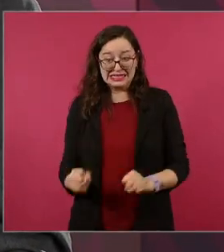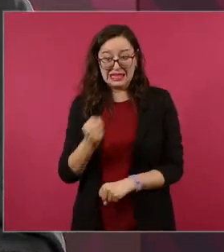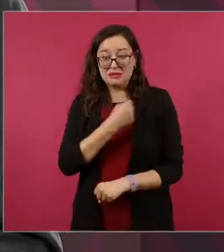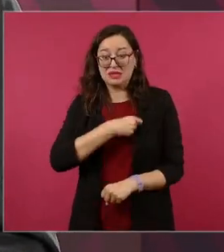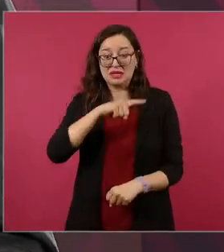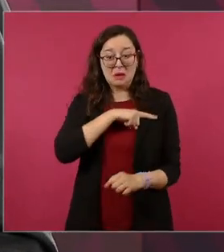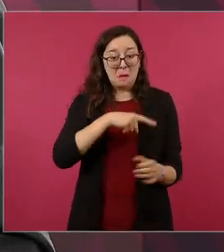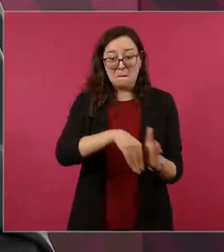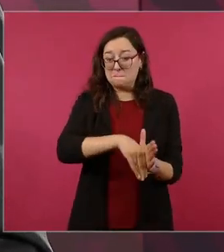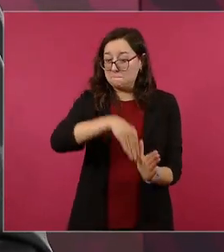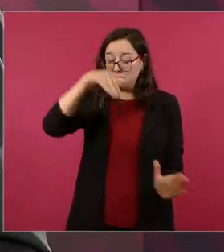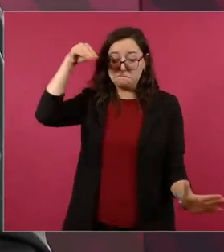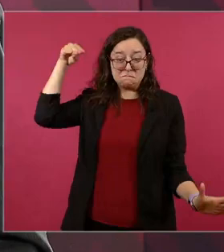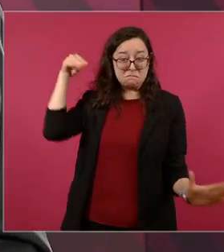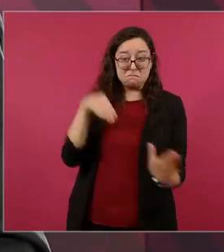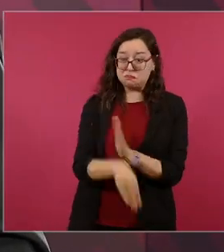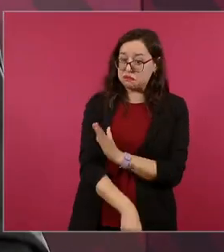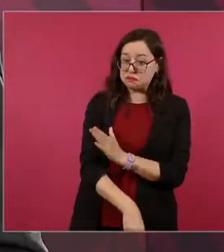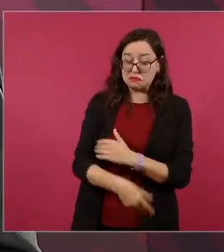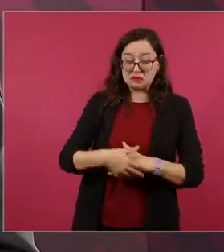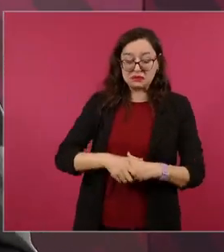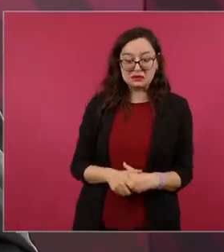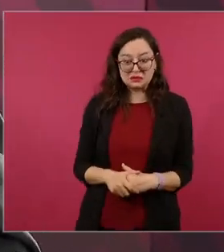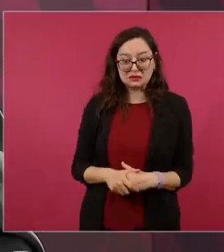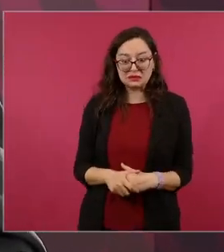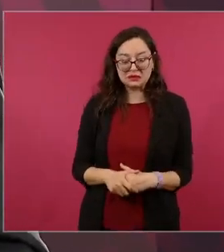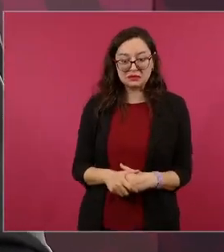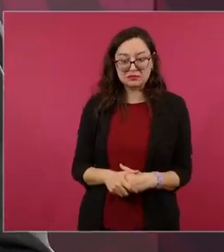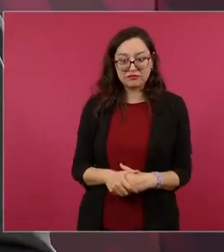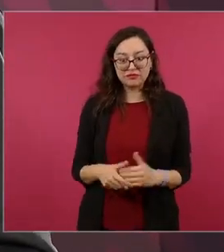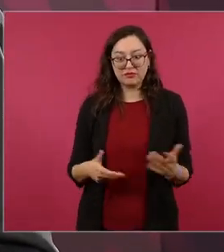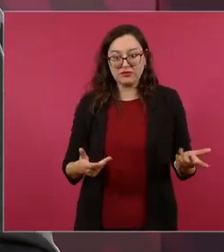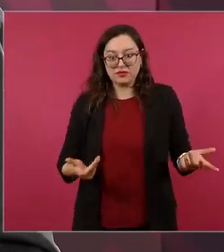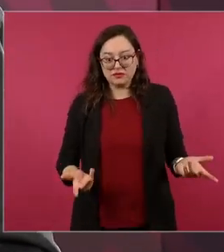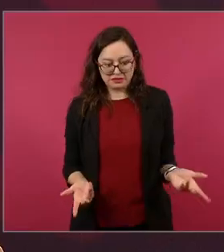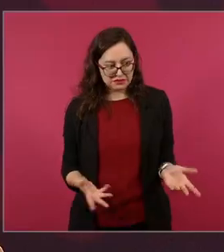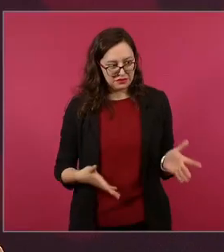sale el dinero para apoyar a la gente?